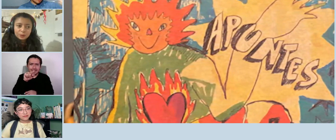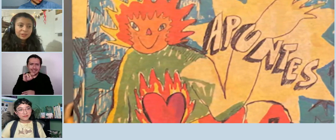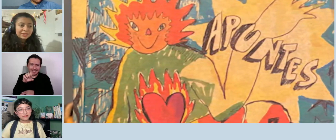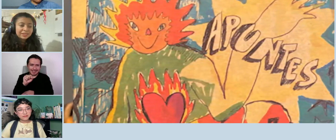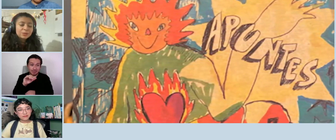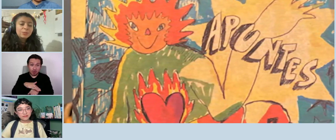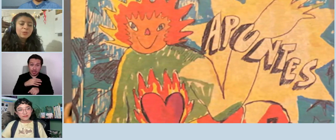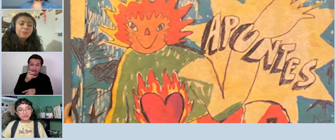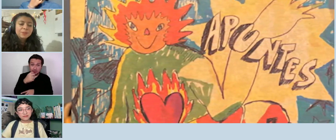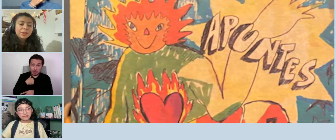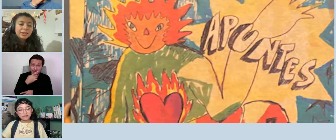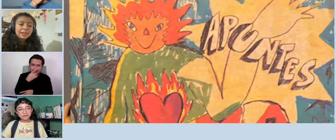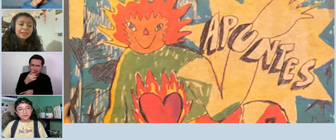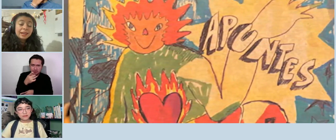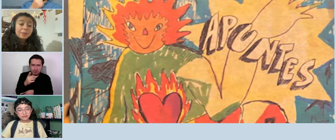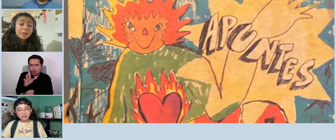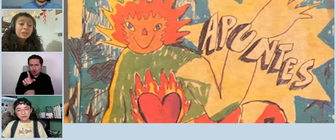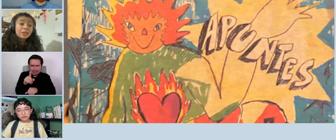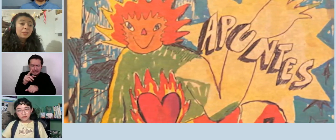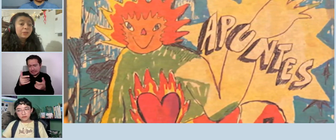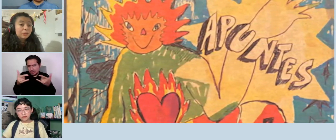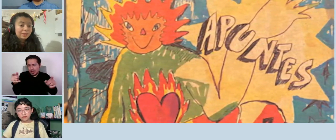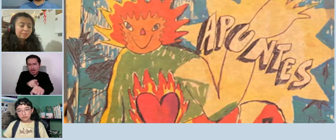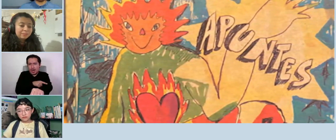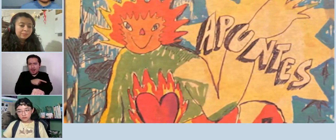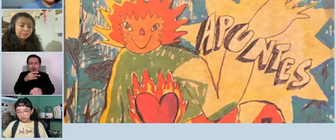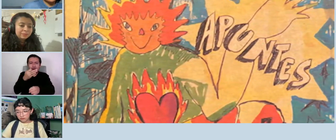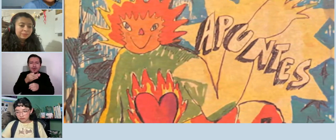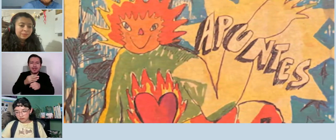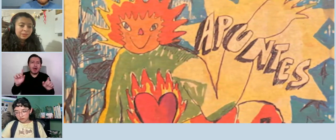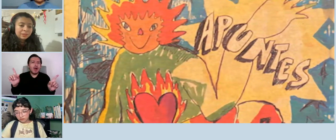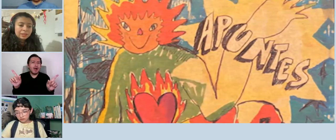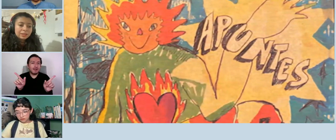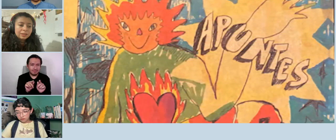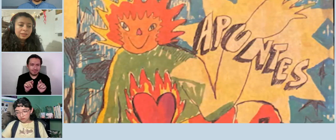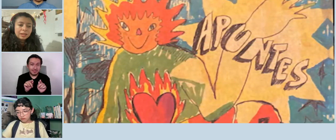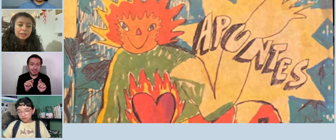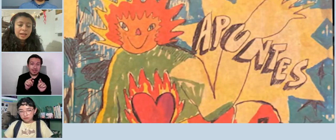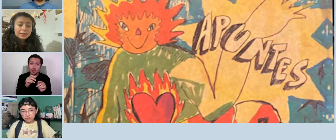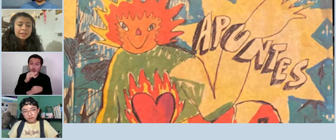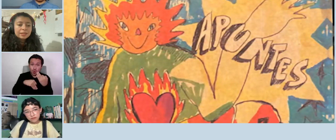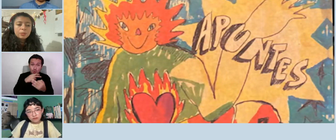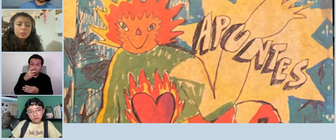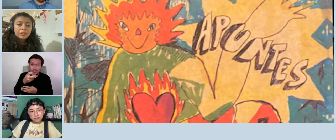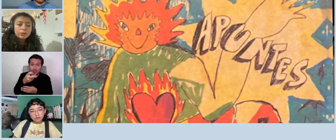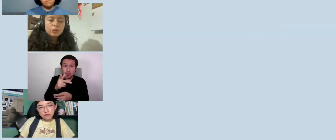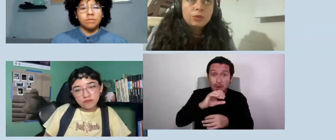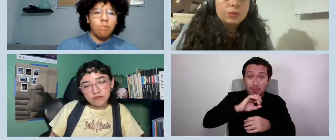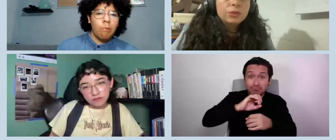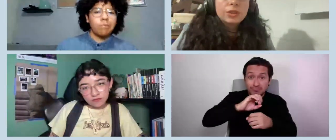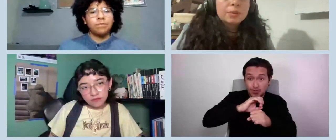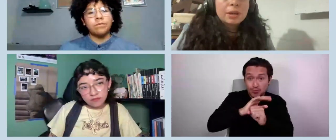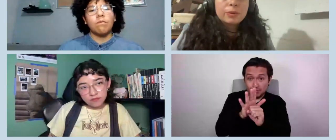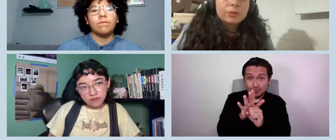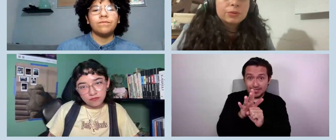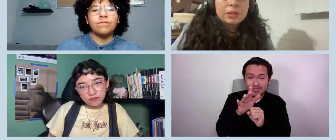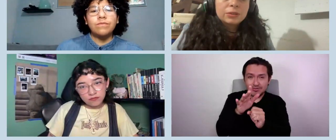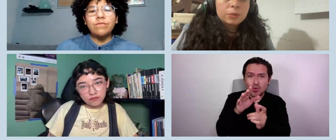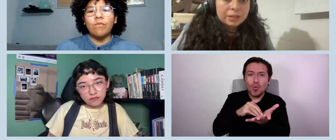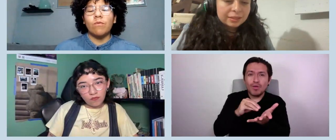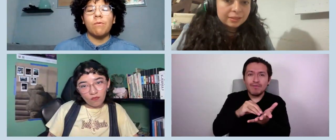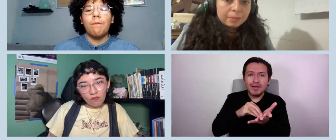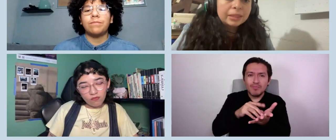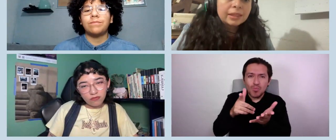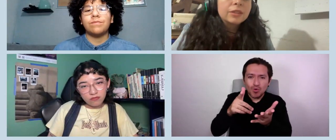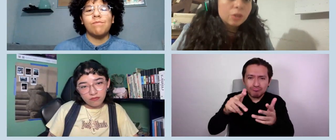platico les resumo eh había pasado virtual hasta este momento no nos habíamos